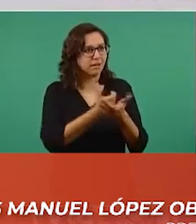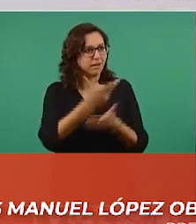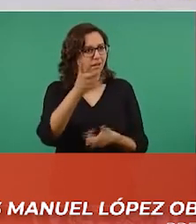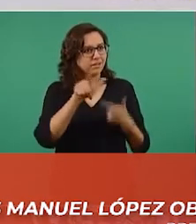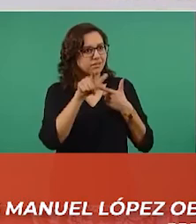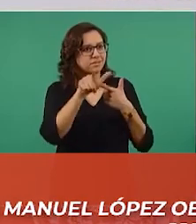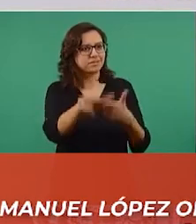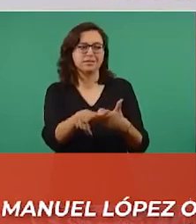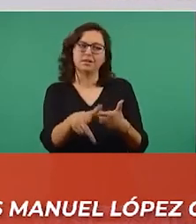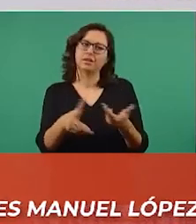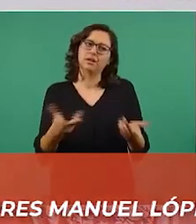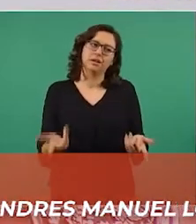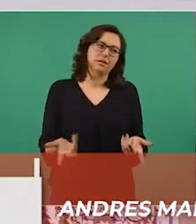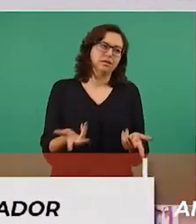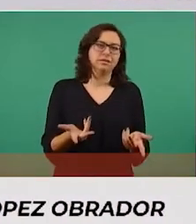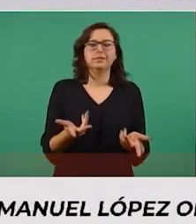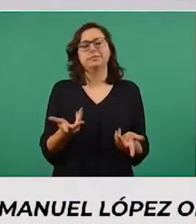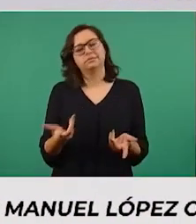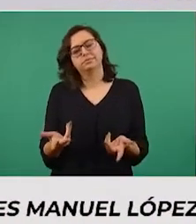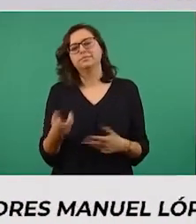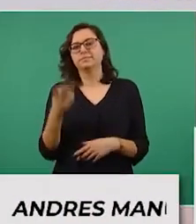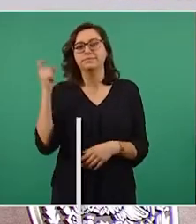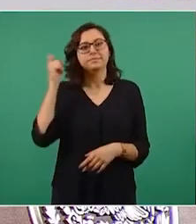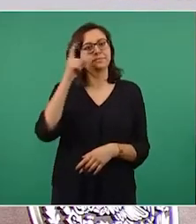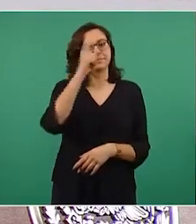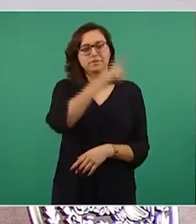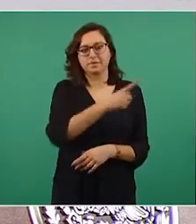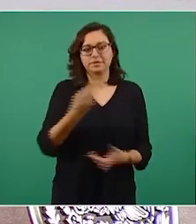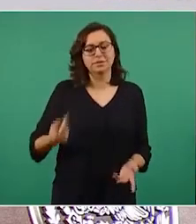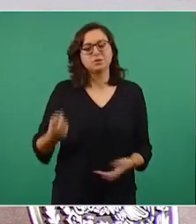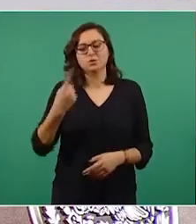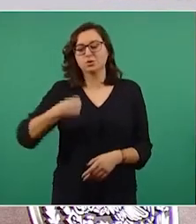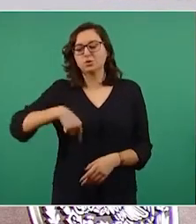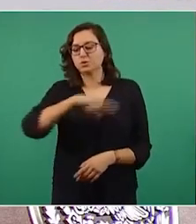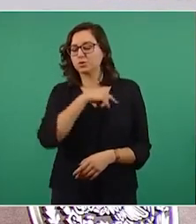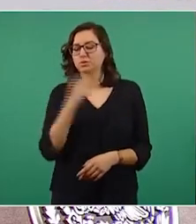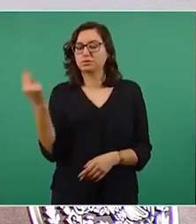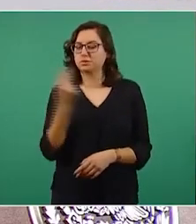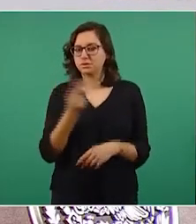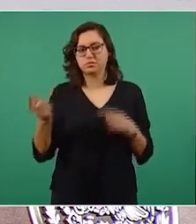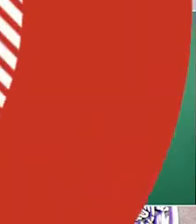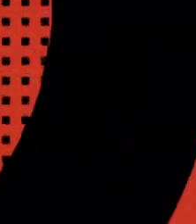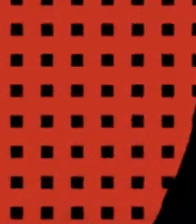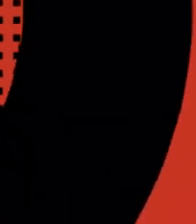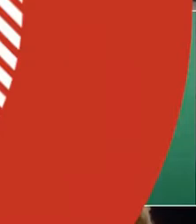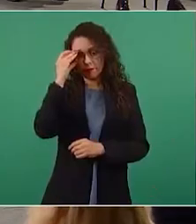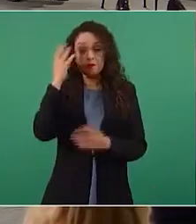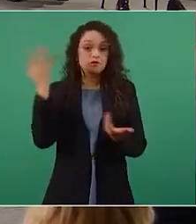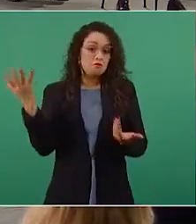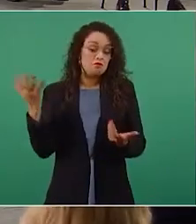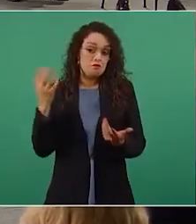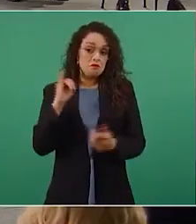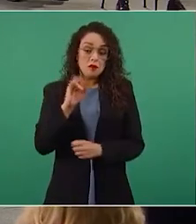también que Pemex tenga más participación en el mercado.